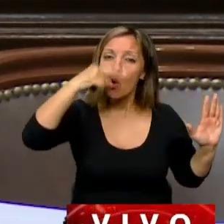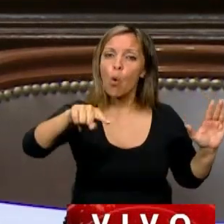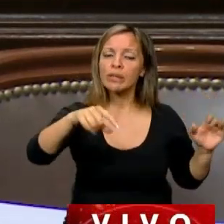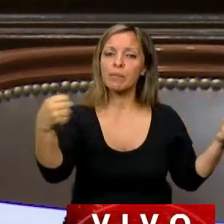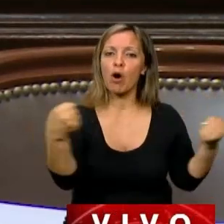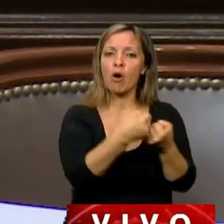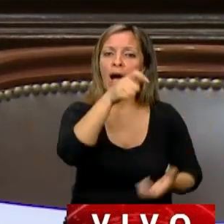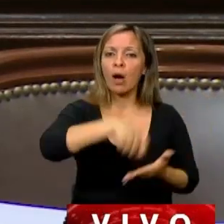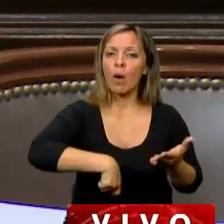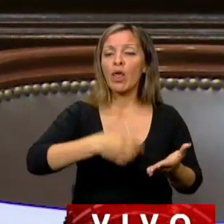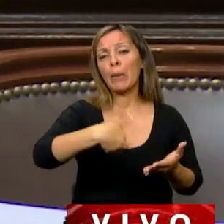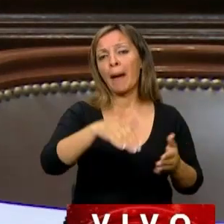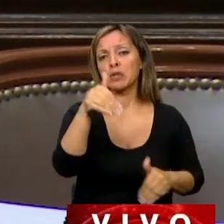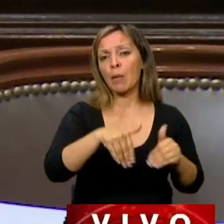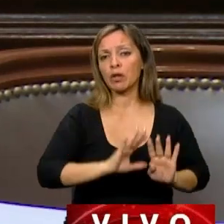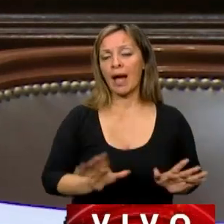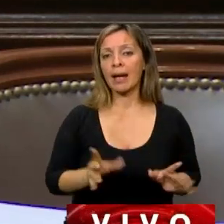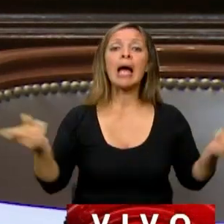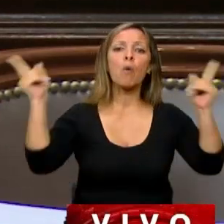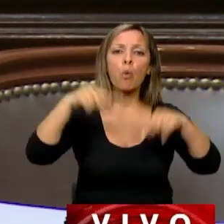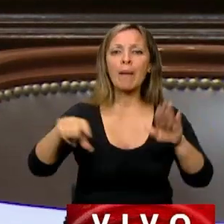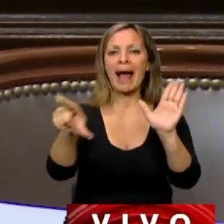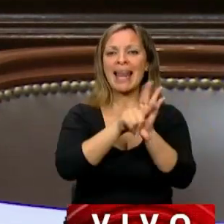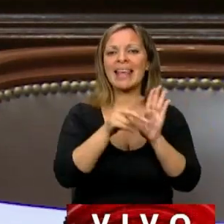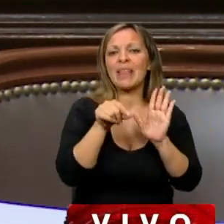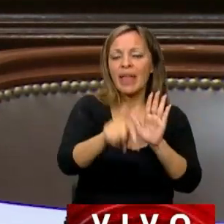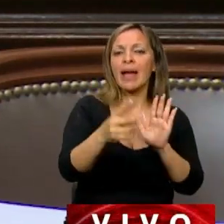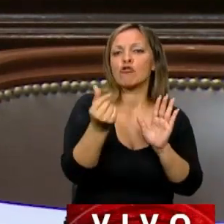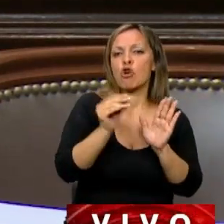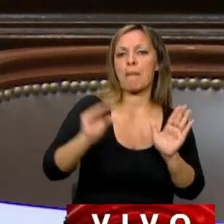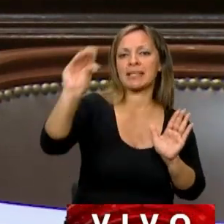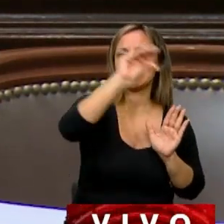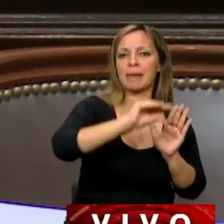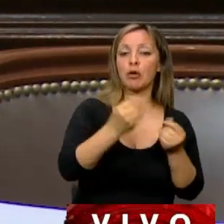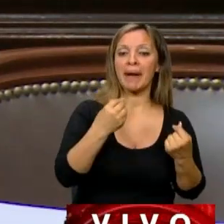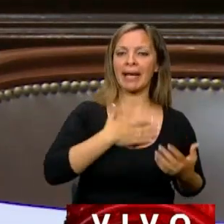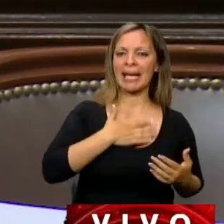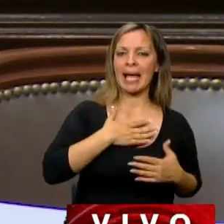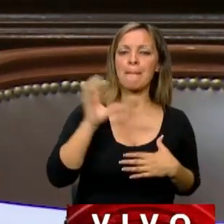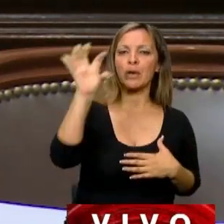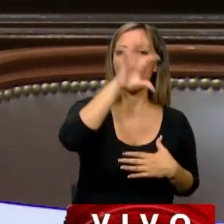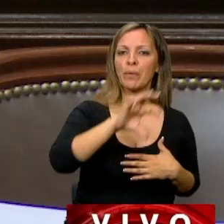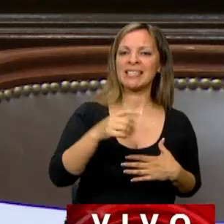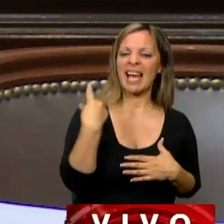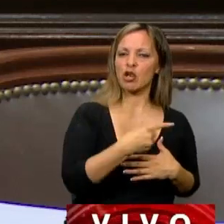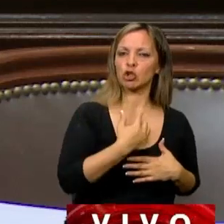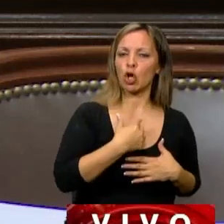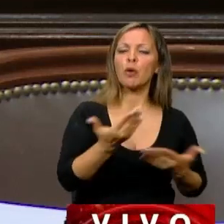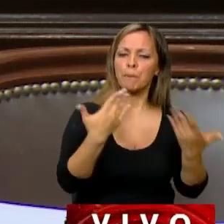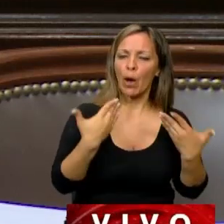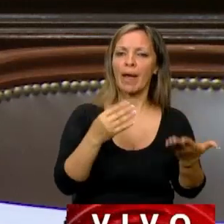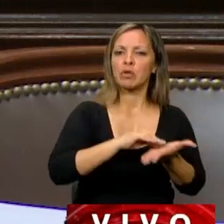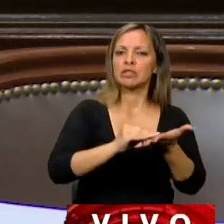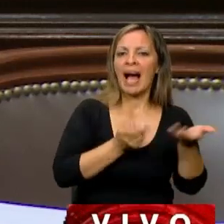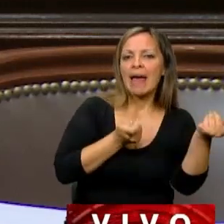que tengamos que votar, que volvamos a una ley de coparticipación en donde seamos nosotros las provincias quienes somos capaces de administrar